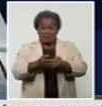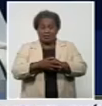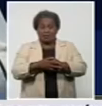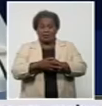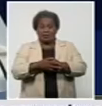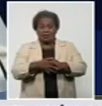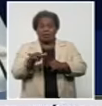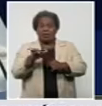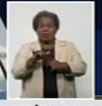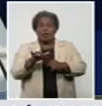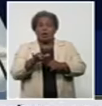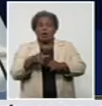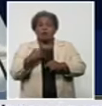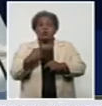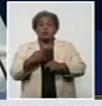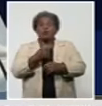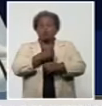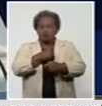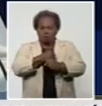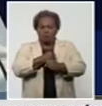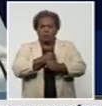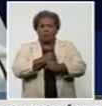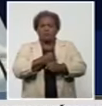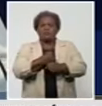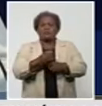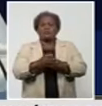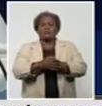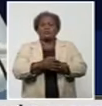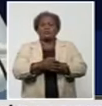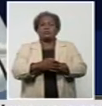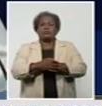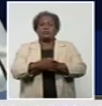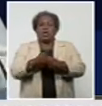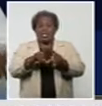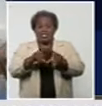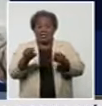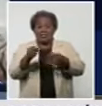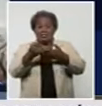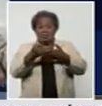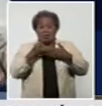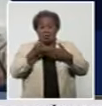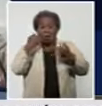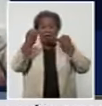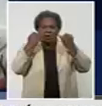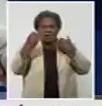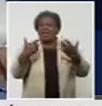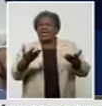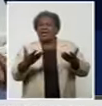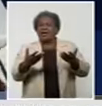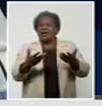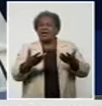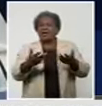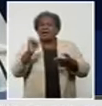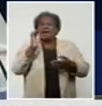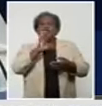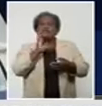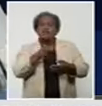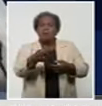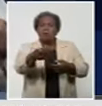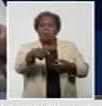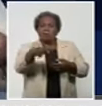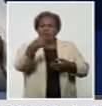también nosotros los utilizamos, y el test rápido te permite identificar una infección reciente en